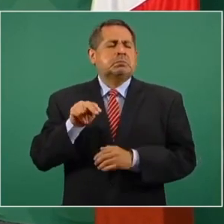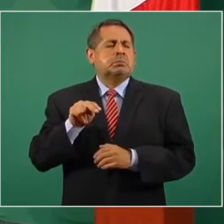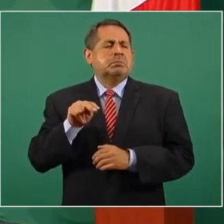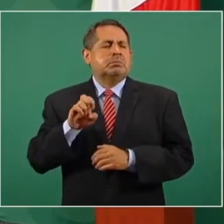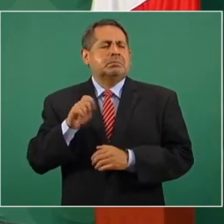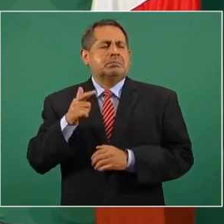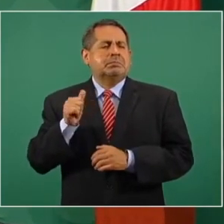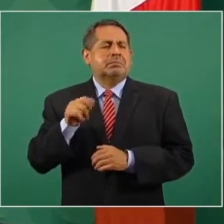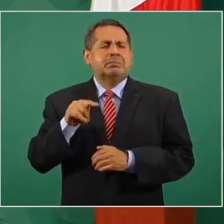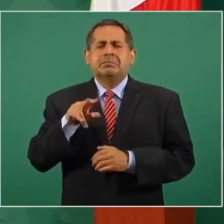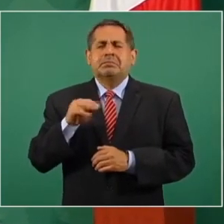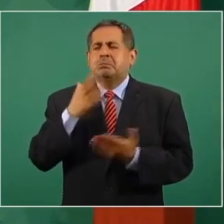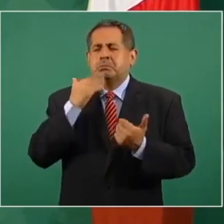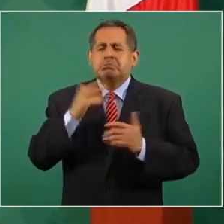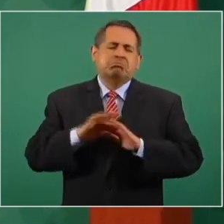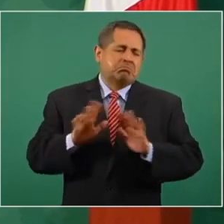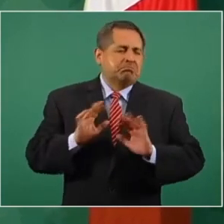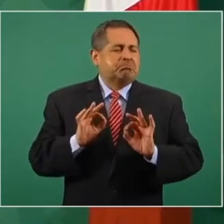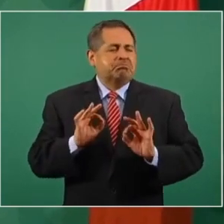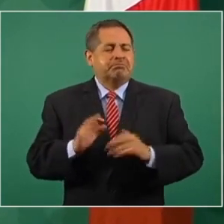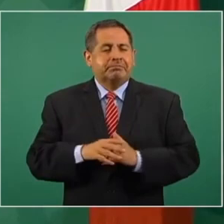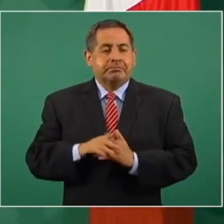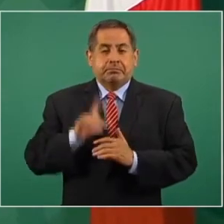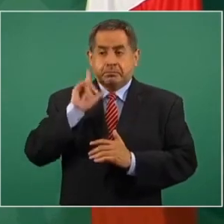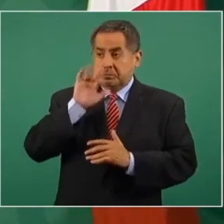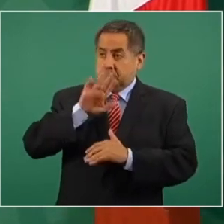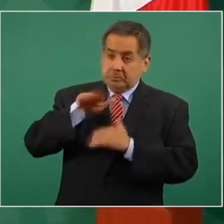Al día siguiente, llegando aquí,